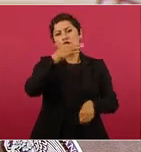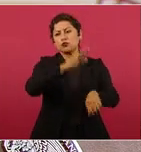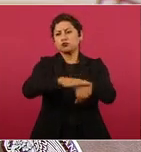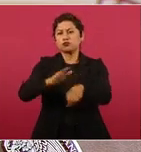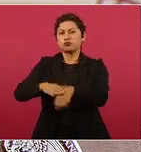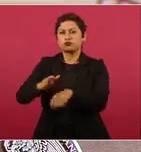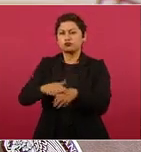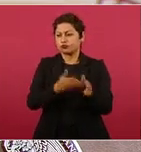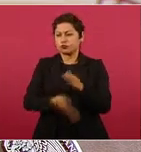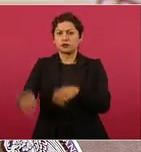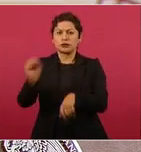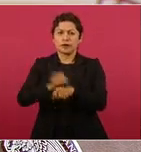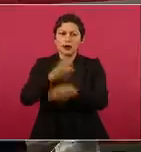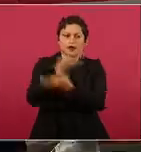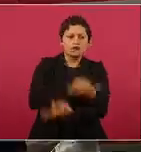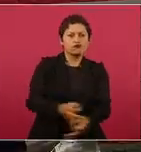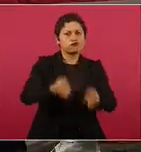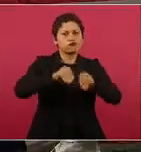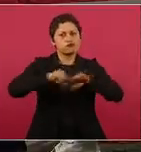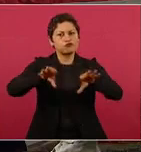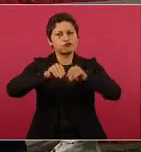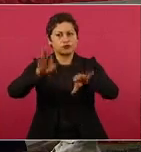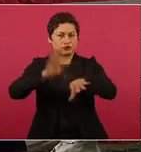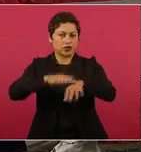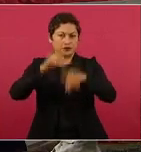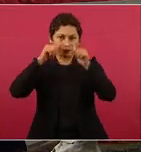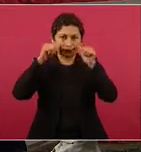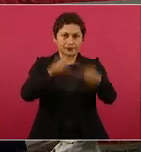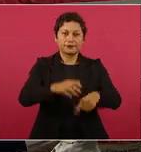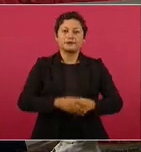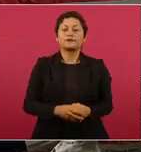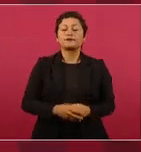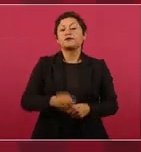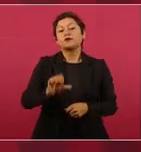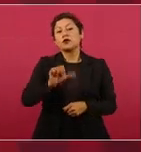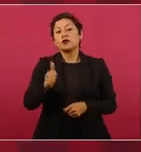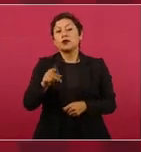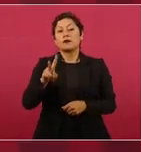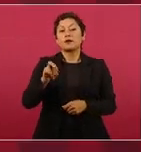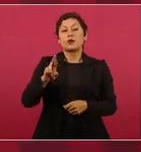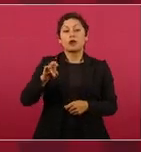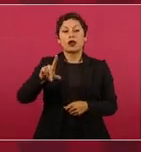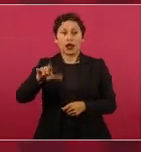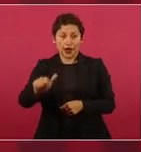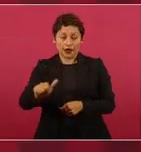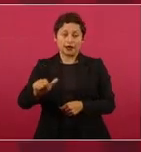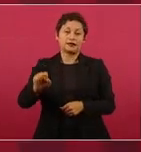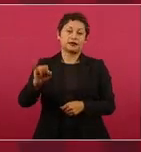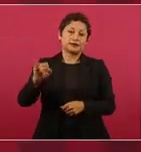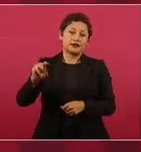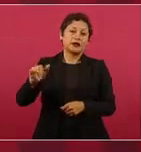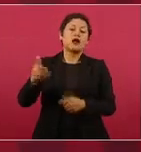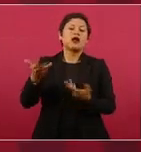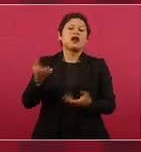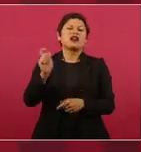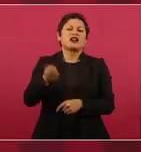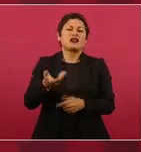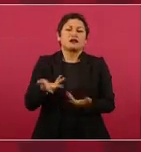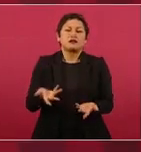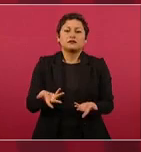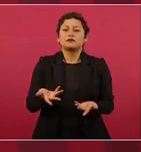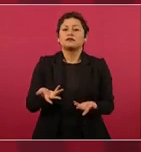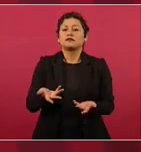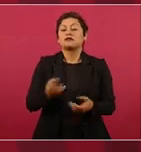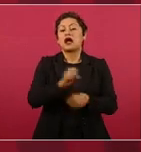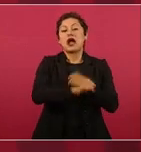de la semana. Lo último, viruela símica. Esta es una enfermedad infecciosa que se transmite principalmente de